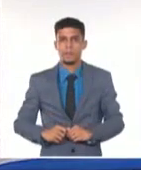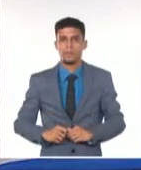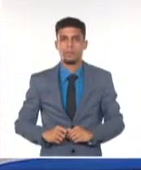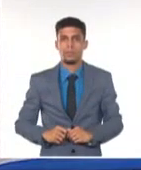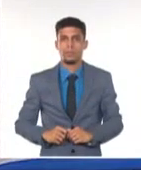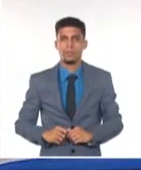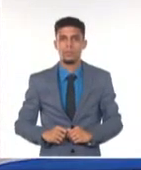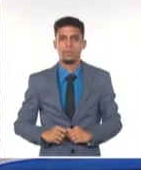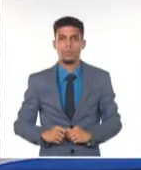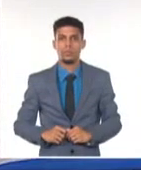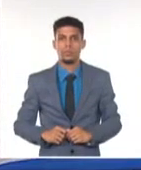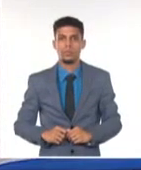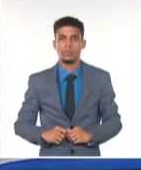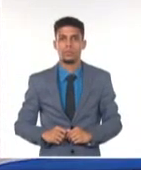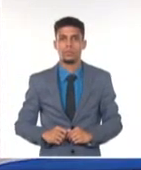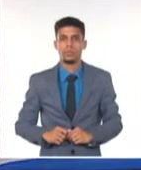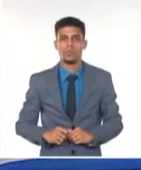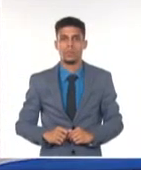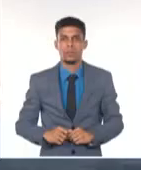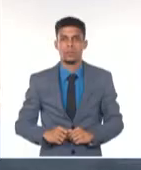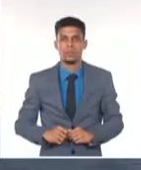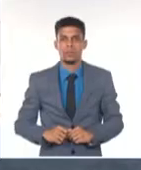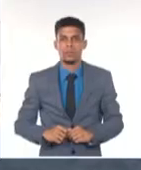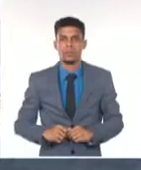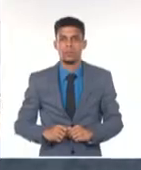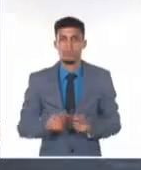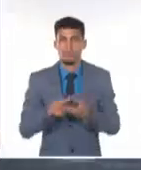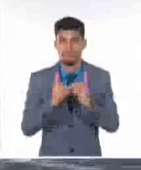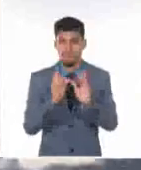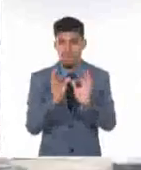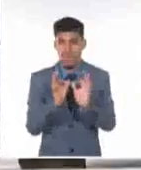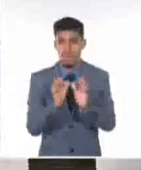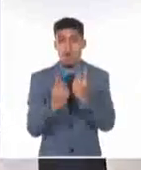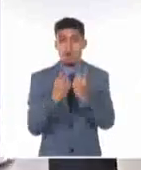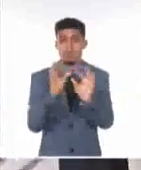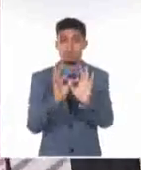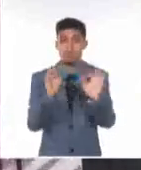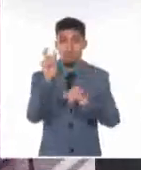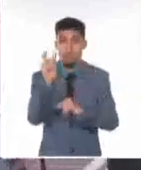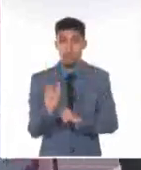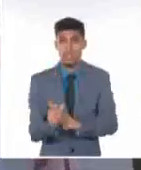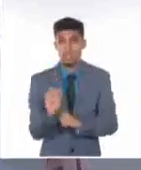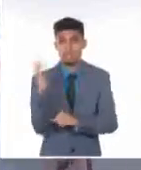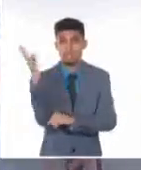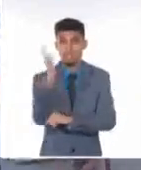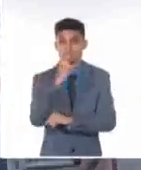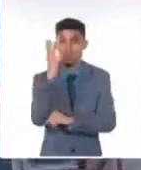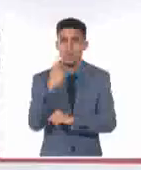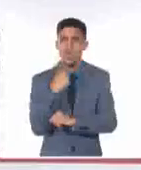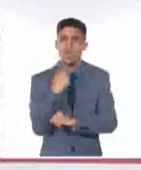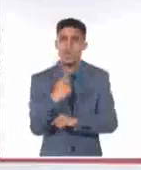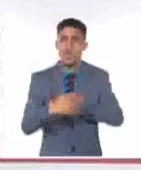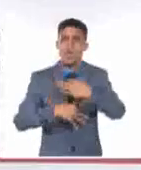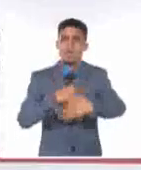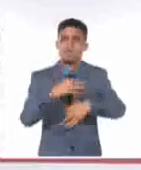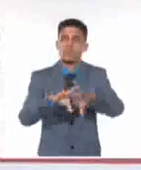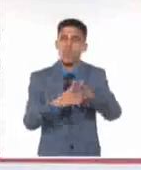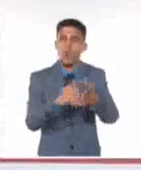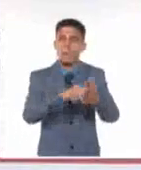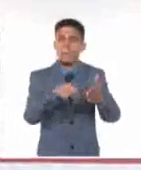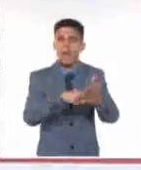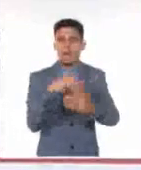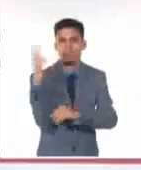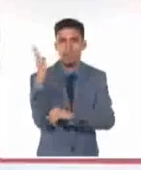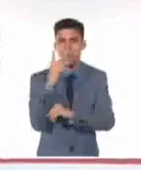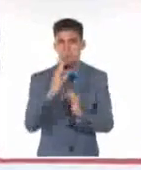En la sesión, especialistas del Instituto de Meteorología expusieron pronósticos del tiempo para los próximos